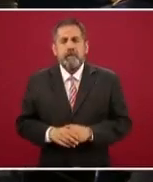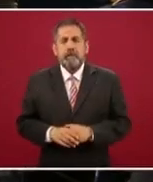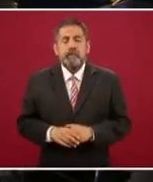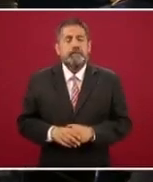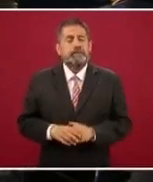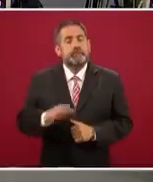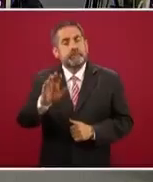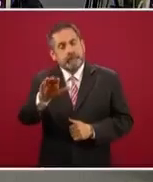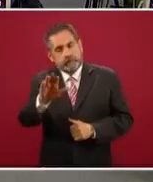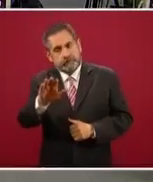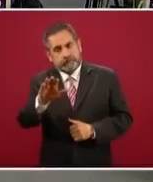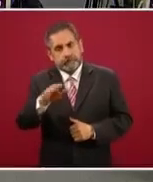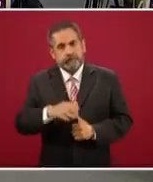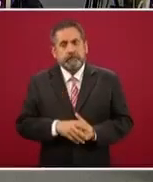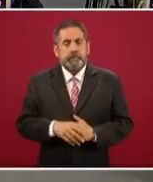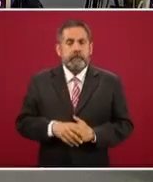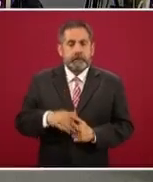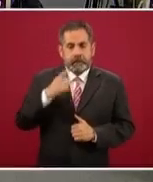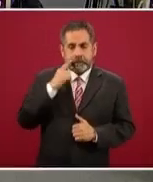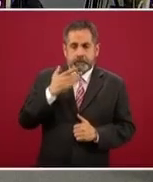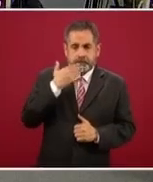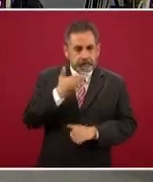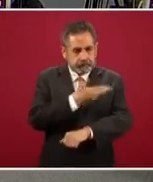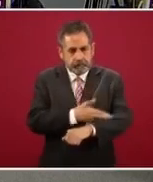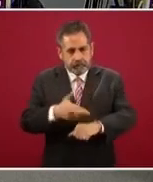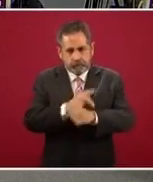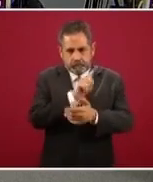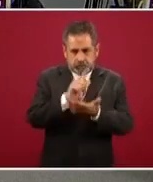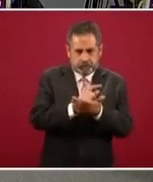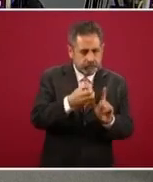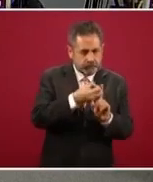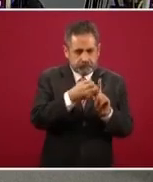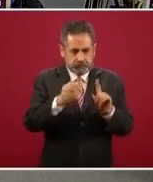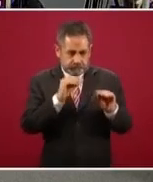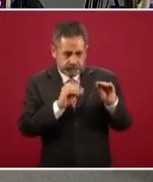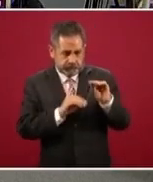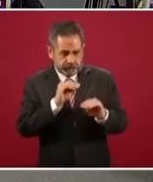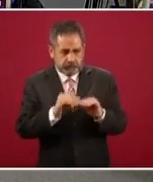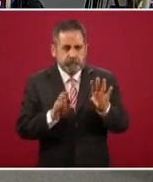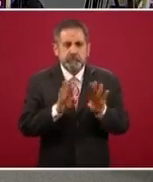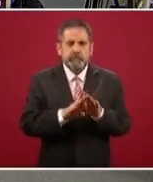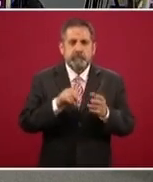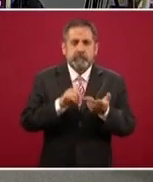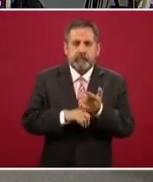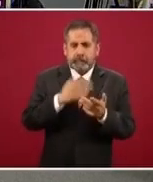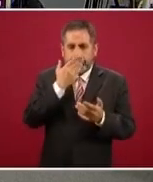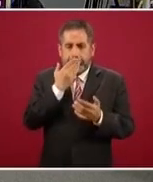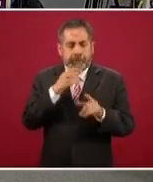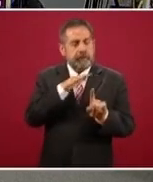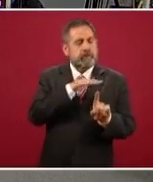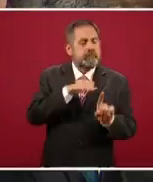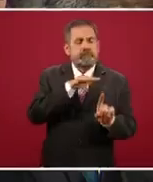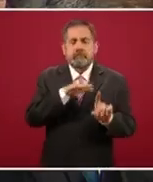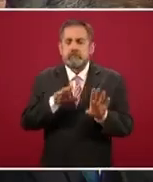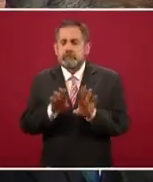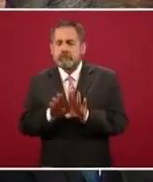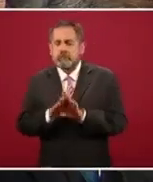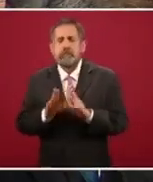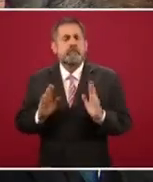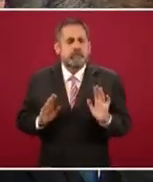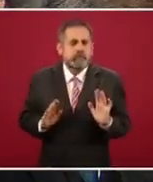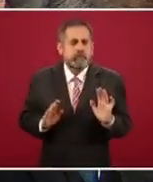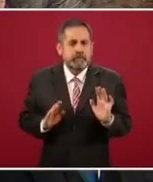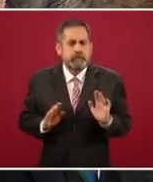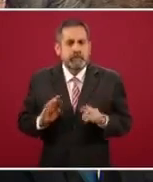que se llevó muy bien el asunto legal, porque podría, como usted lo dijo, llevarse a un asunto sí, de interpretación sí. Y después un